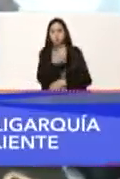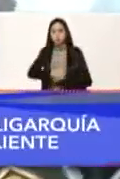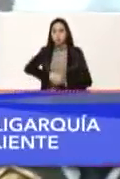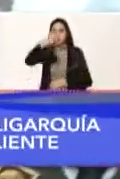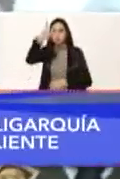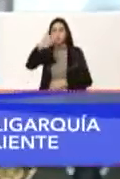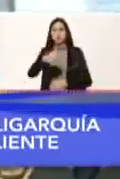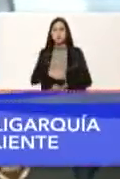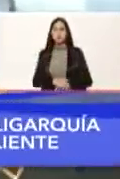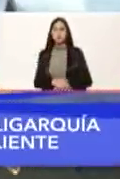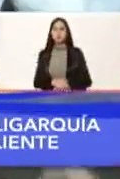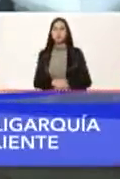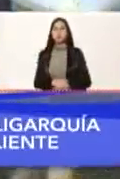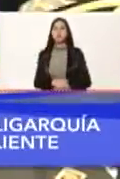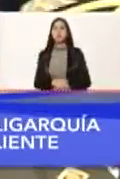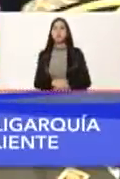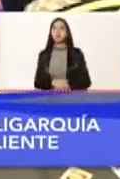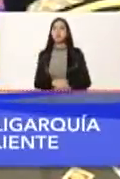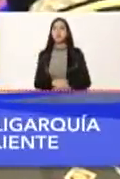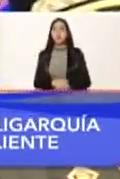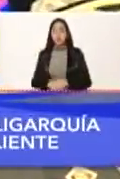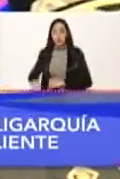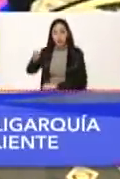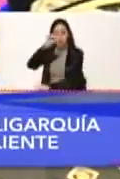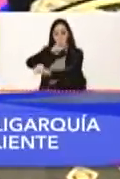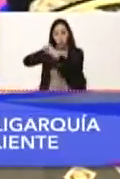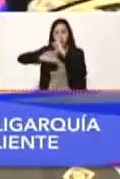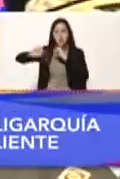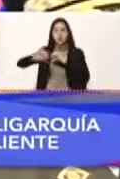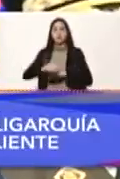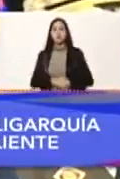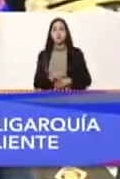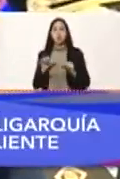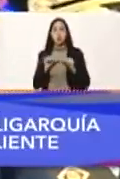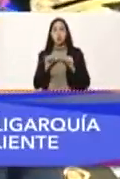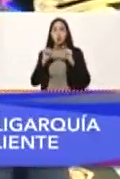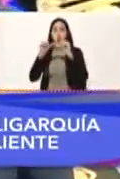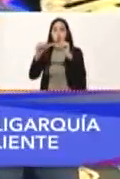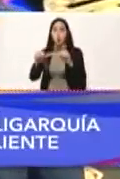ejército, al combate permanente.